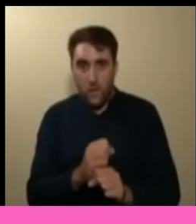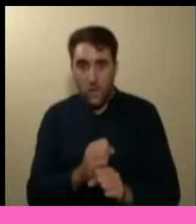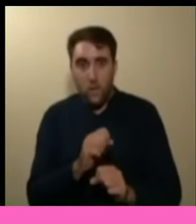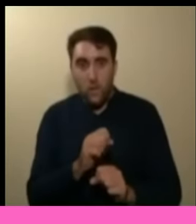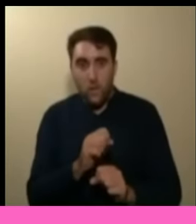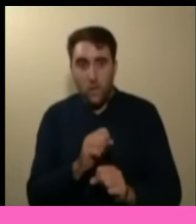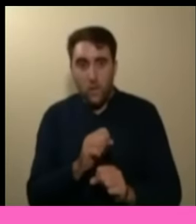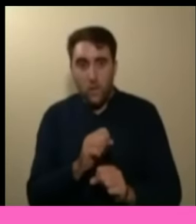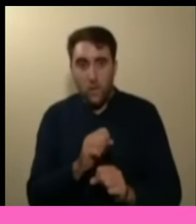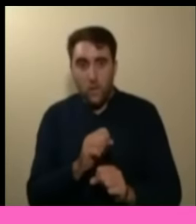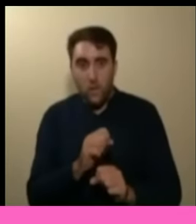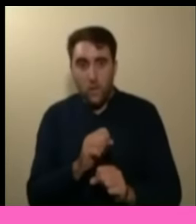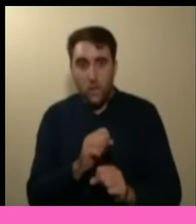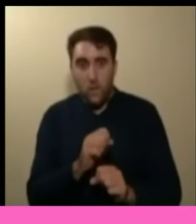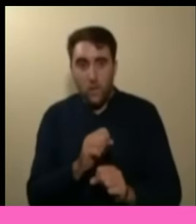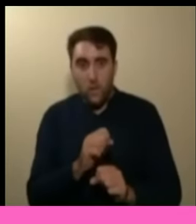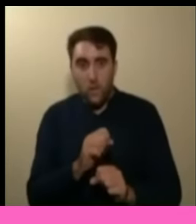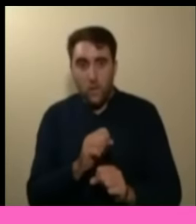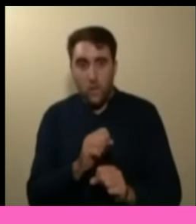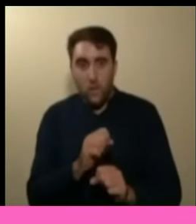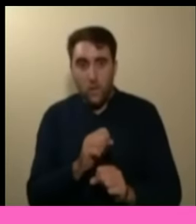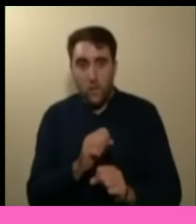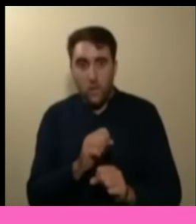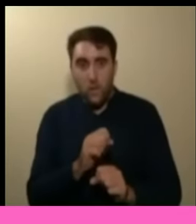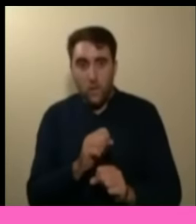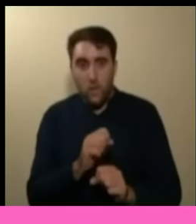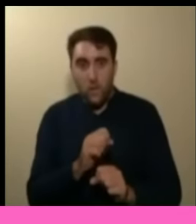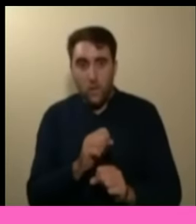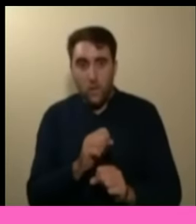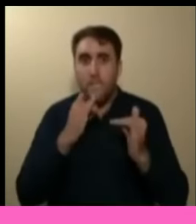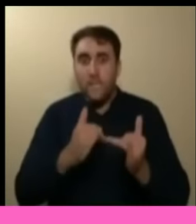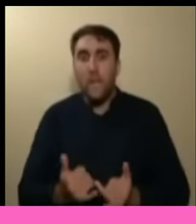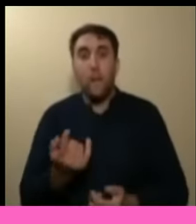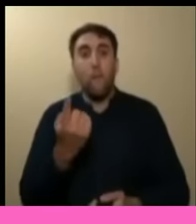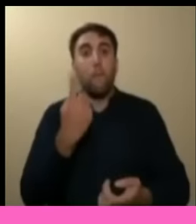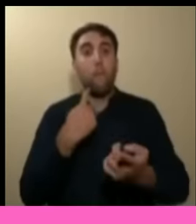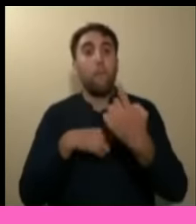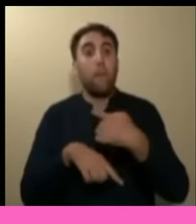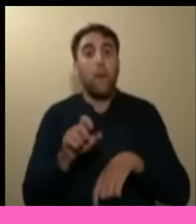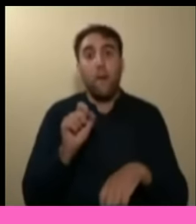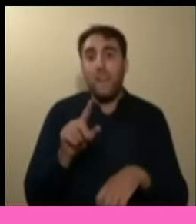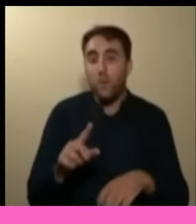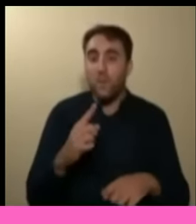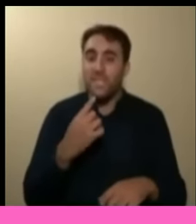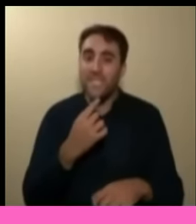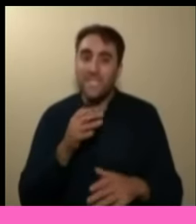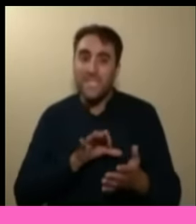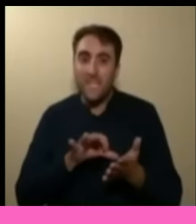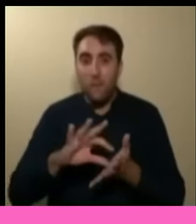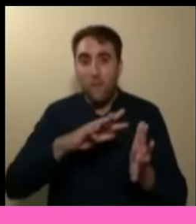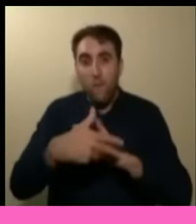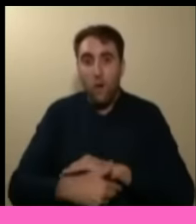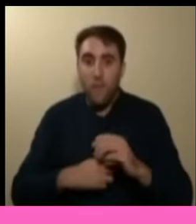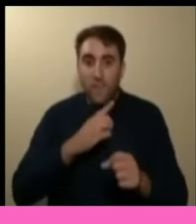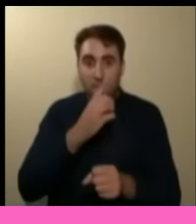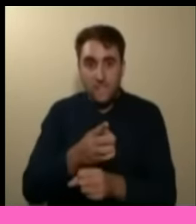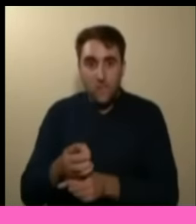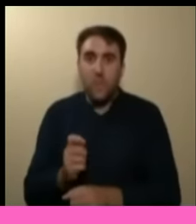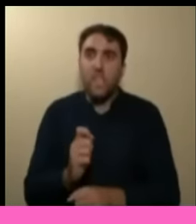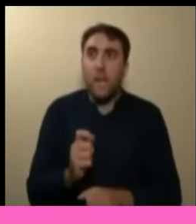está garantizado absolutamente. Lo que reclamamos para el sistema político y para el gobierno es la conducción política